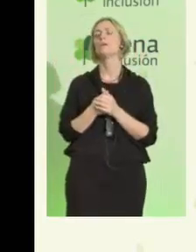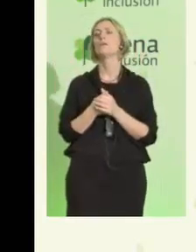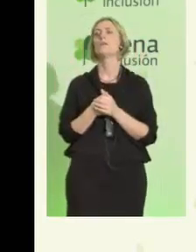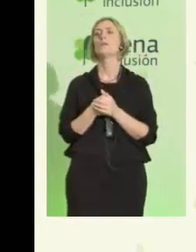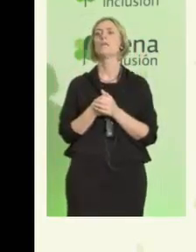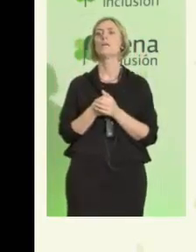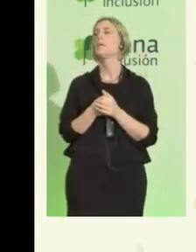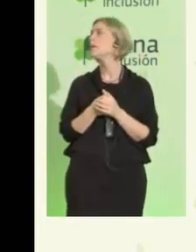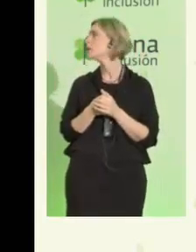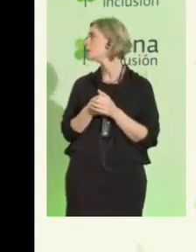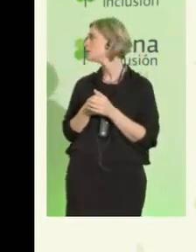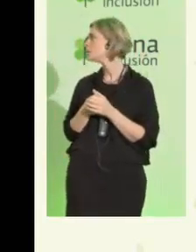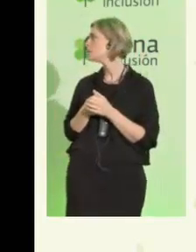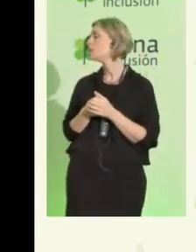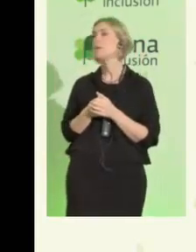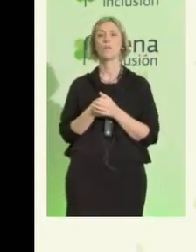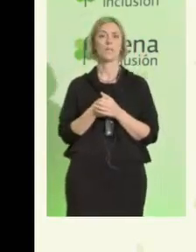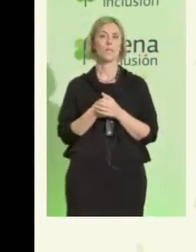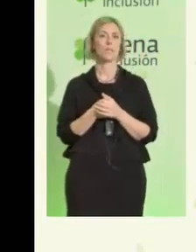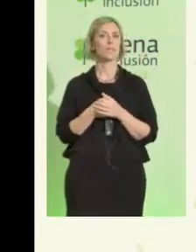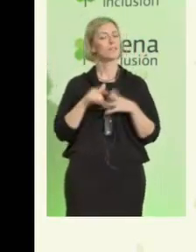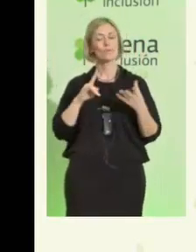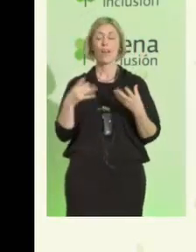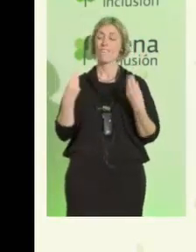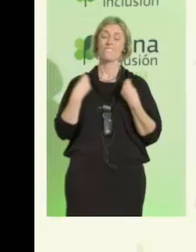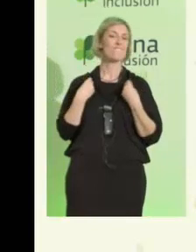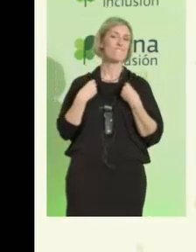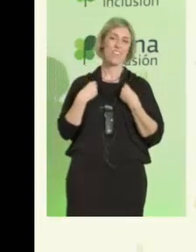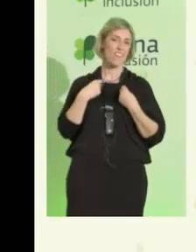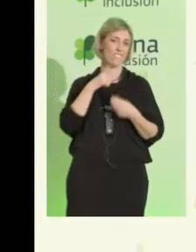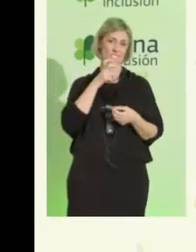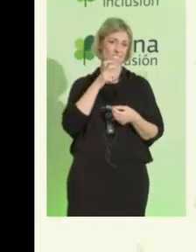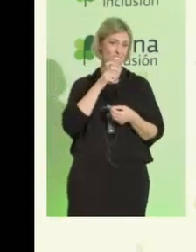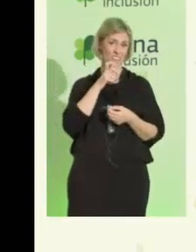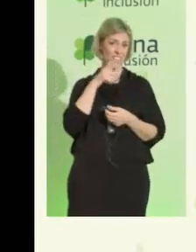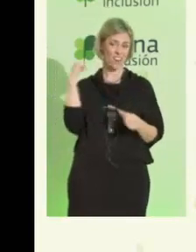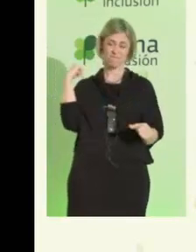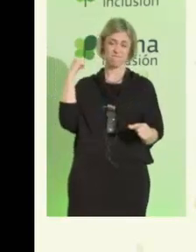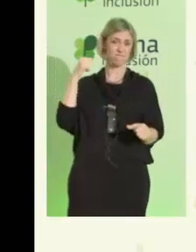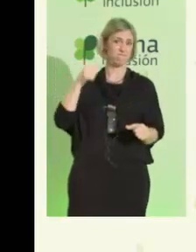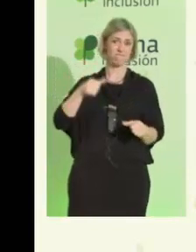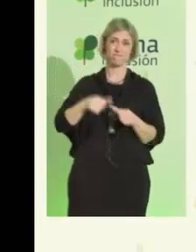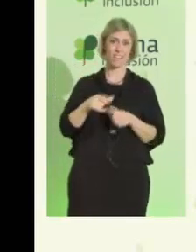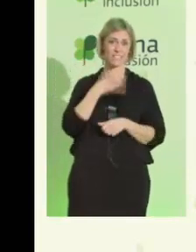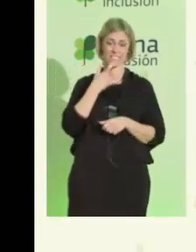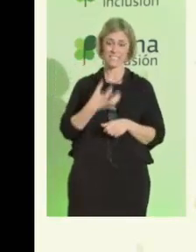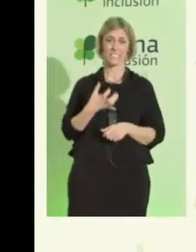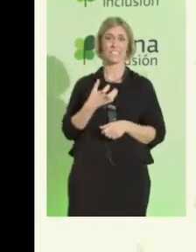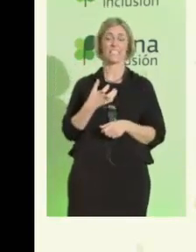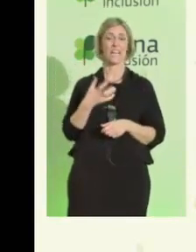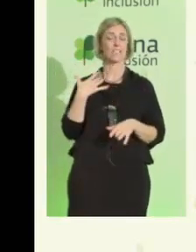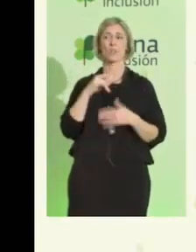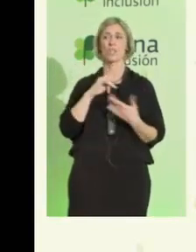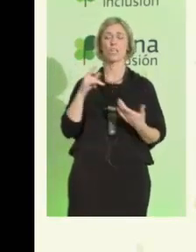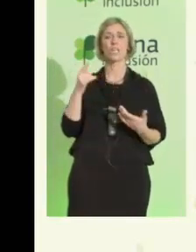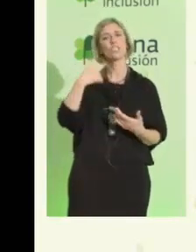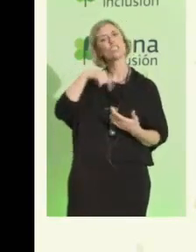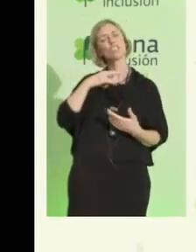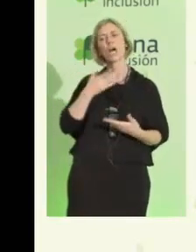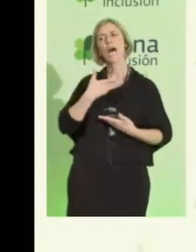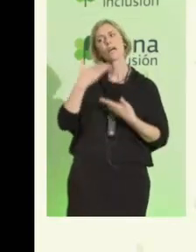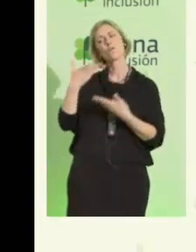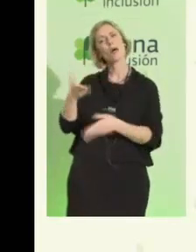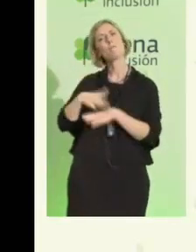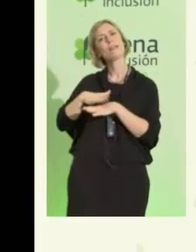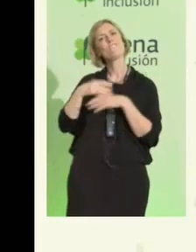vivido esta vida tan terrible, esta vida tan triste. ¿Cómo podemos ayudarle a vivir una